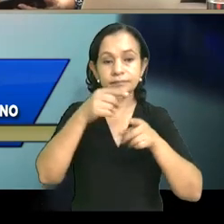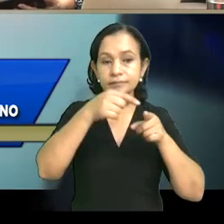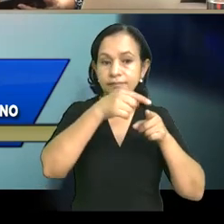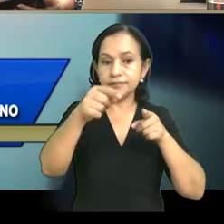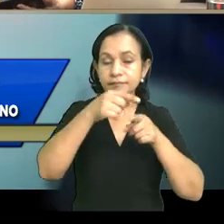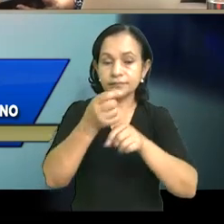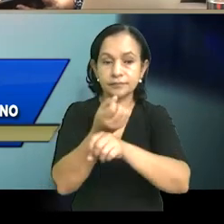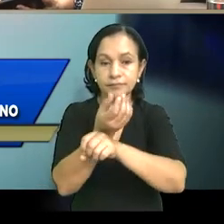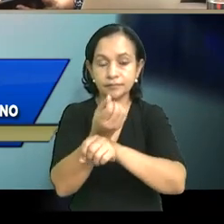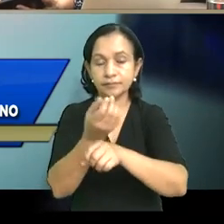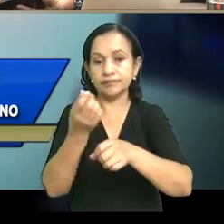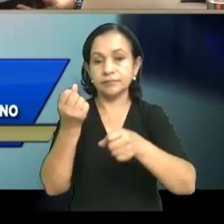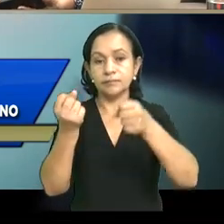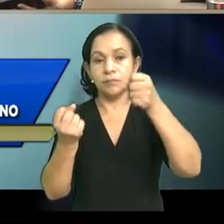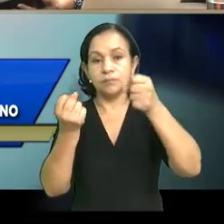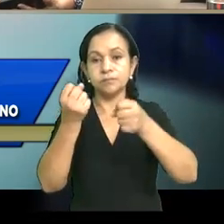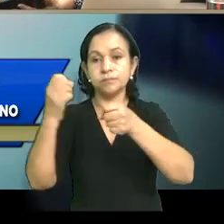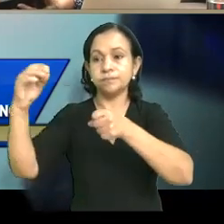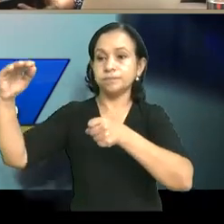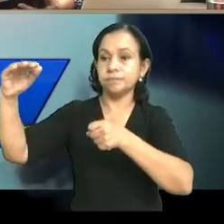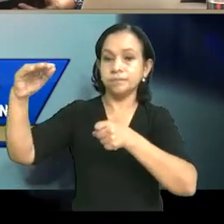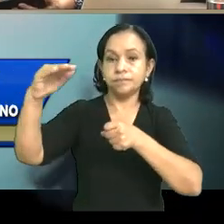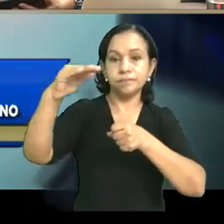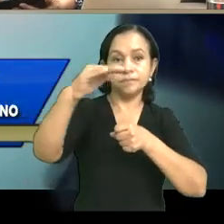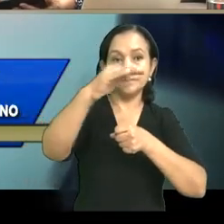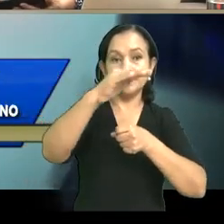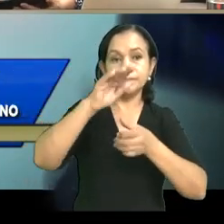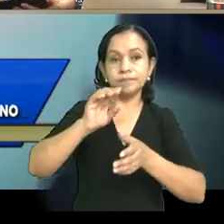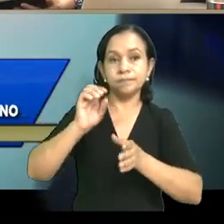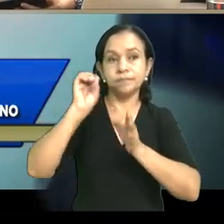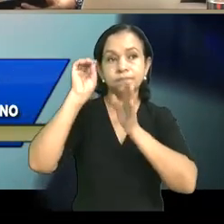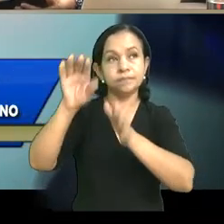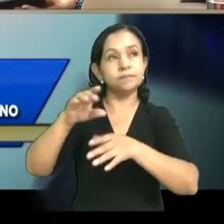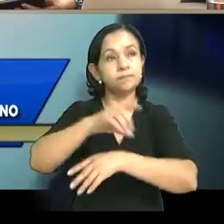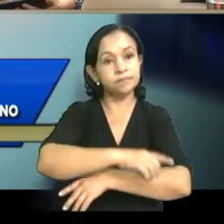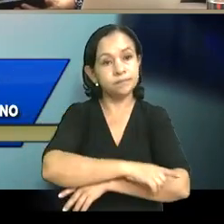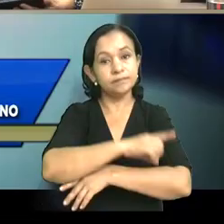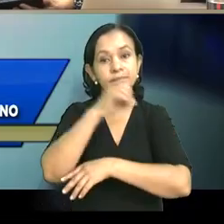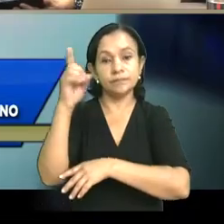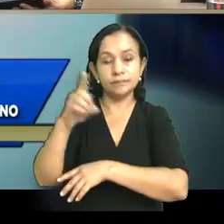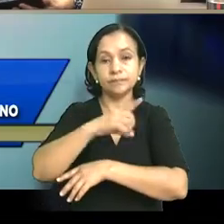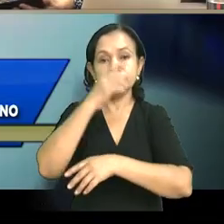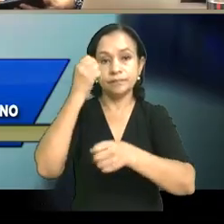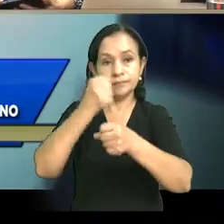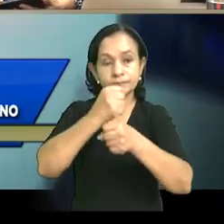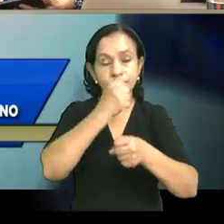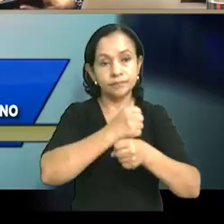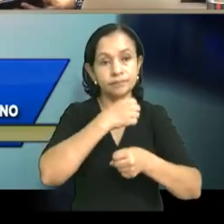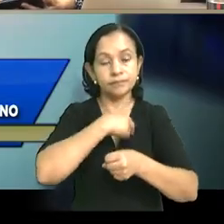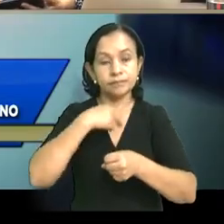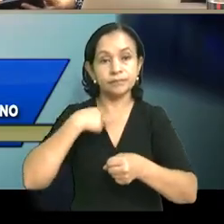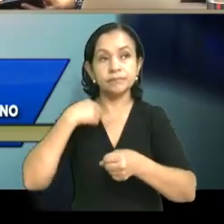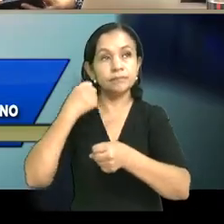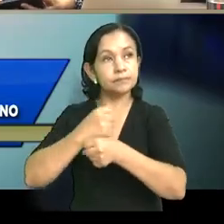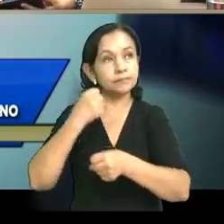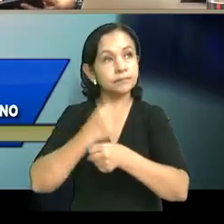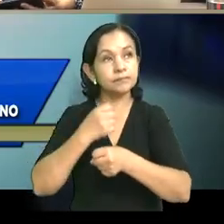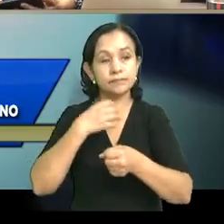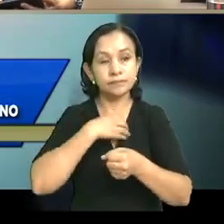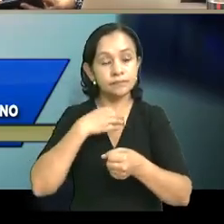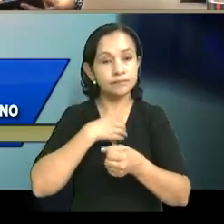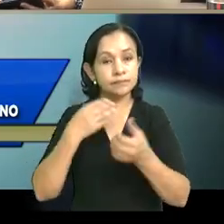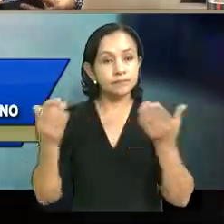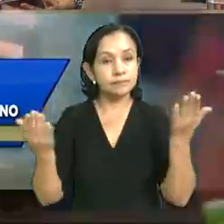los recolectores de basura, que realmente andan día a día haciendo ese trabajo. Y